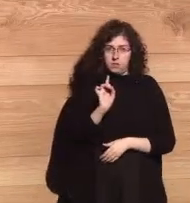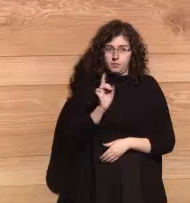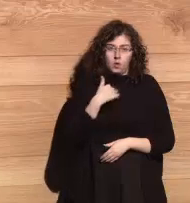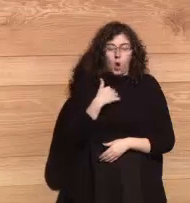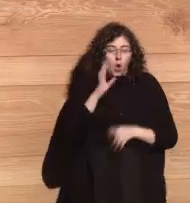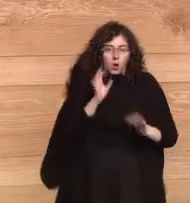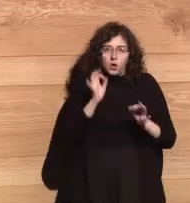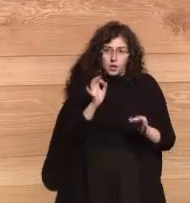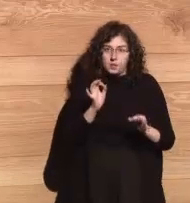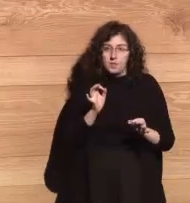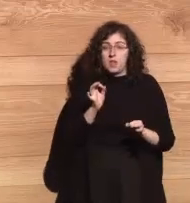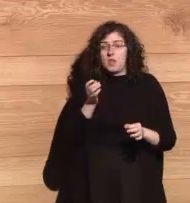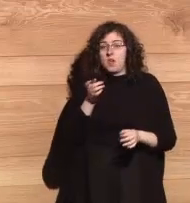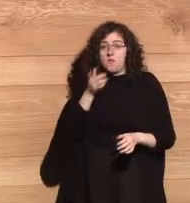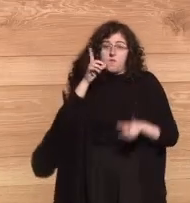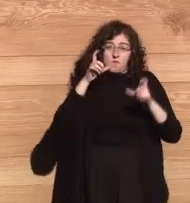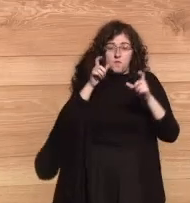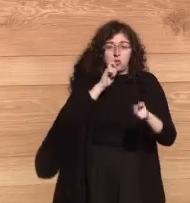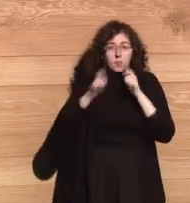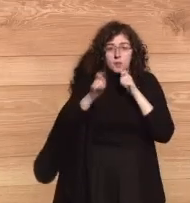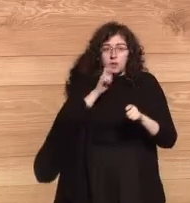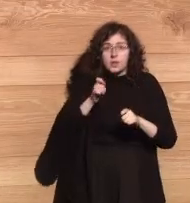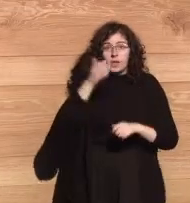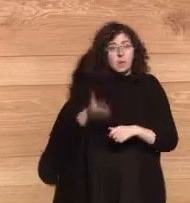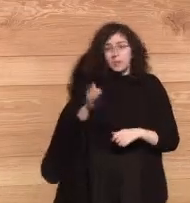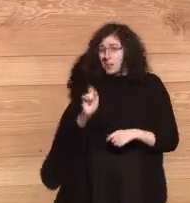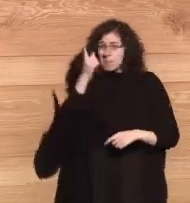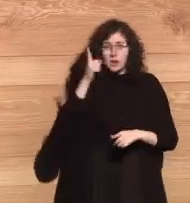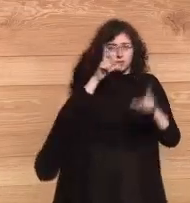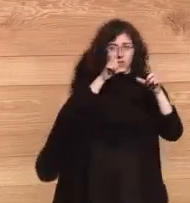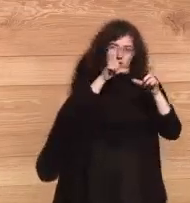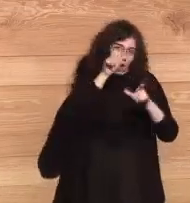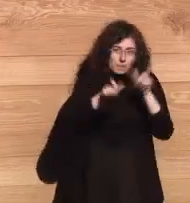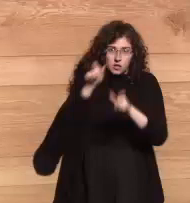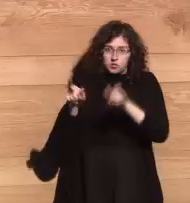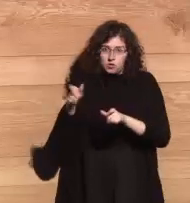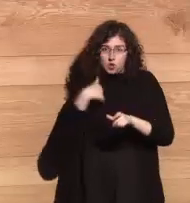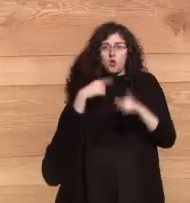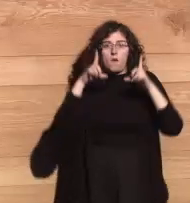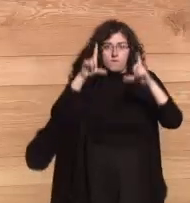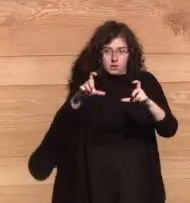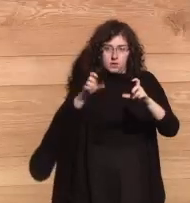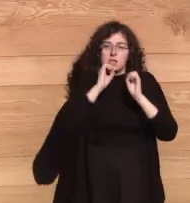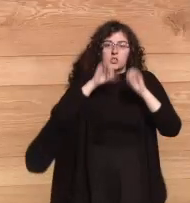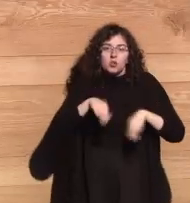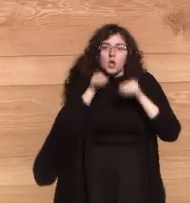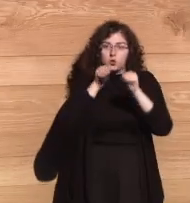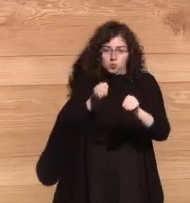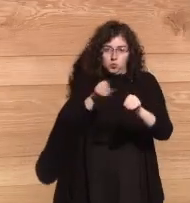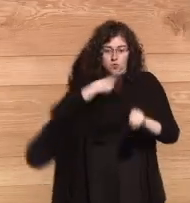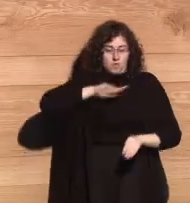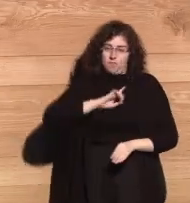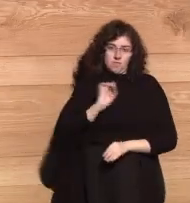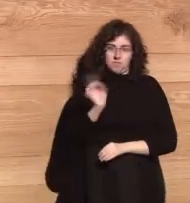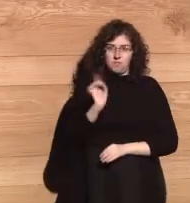importante. Obviamente como fotoperiodista siempre el más importante son las personas y que fotografiamos, ¿no? Sus historias, no de